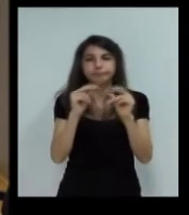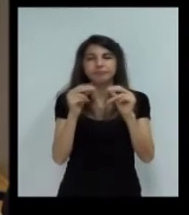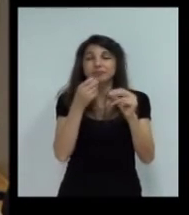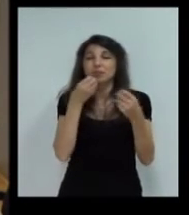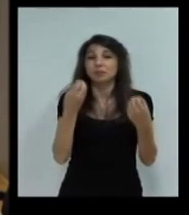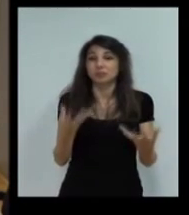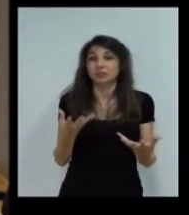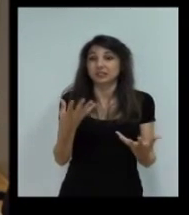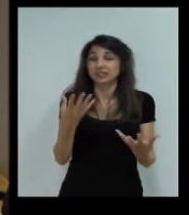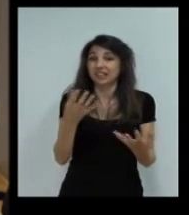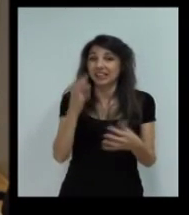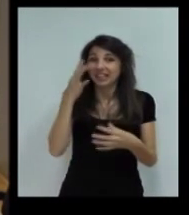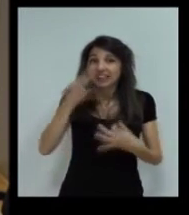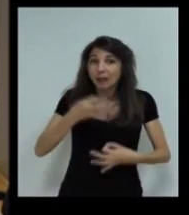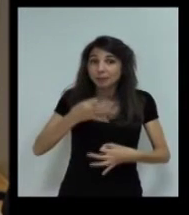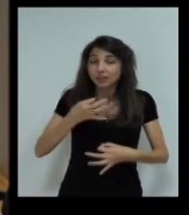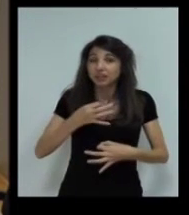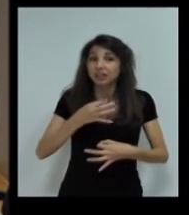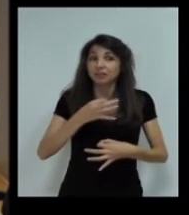partida está estupendo.